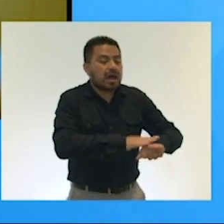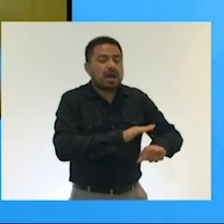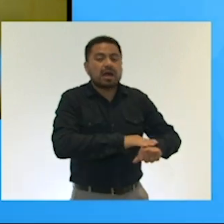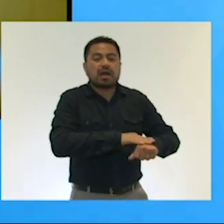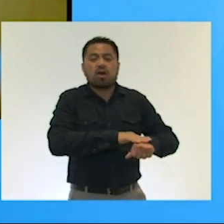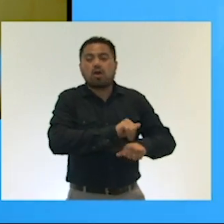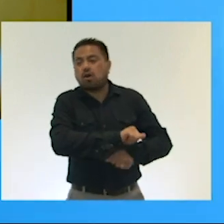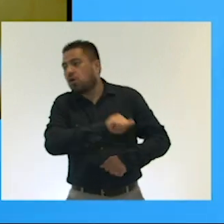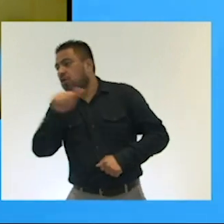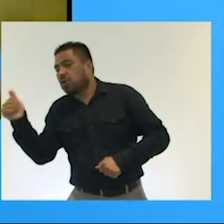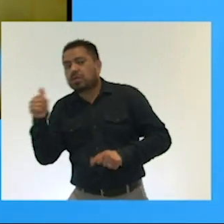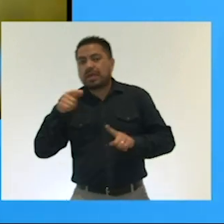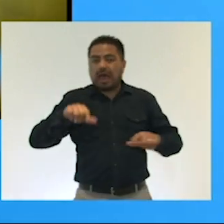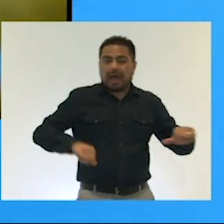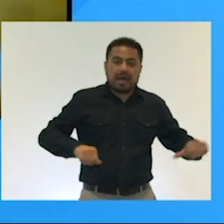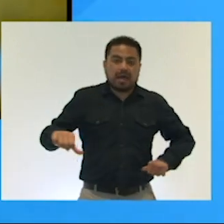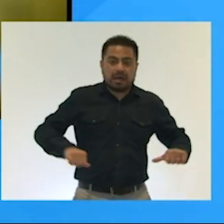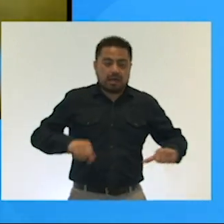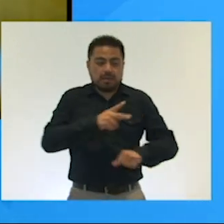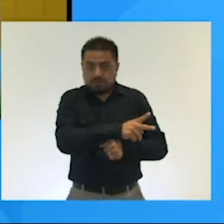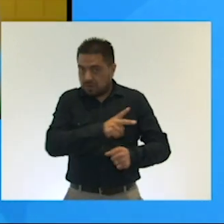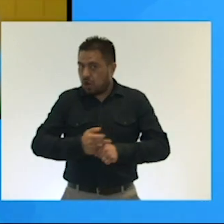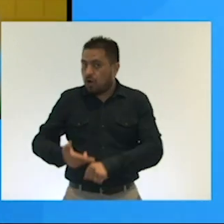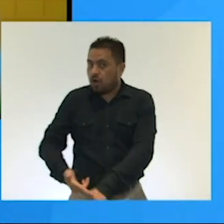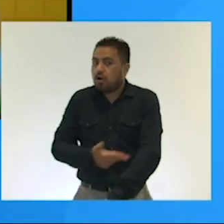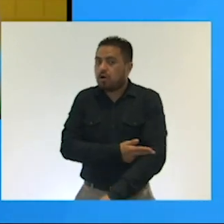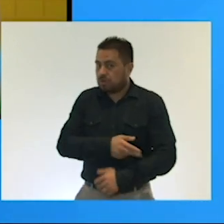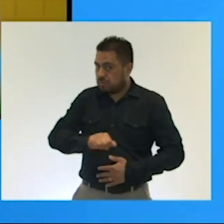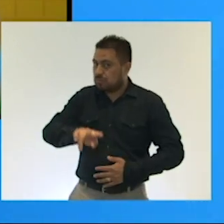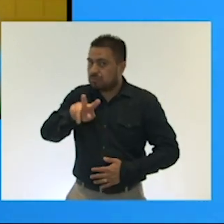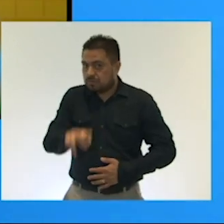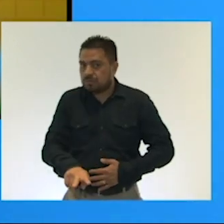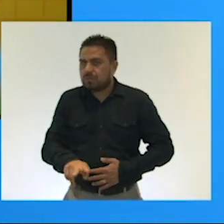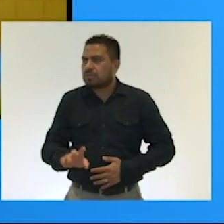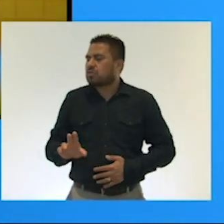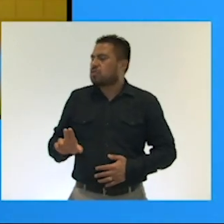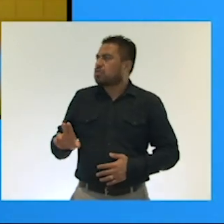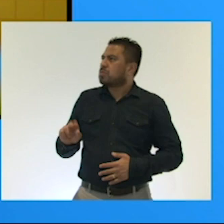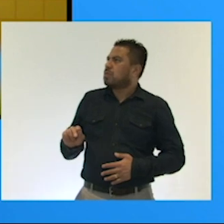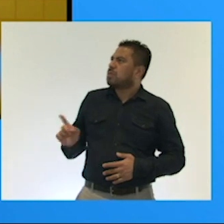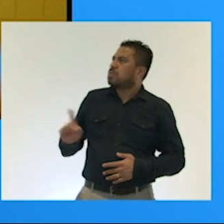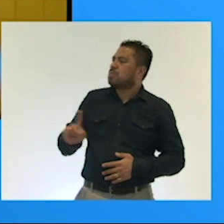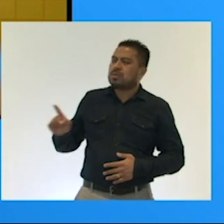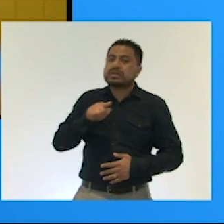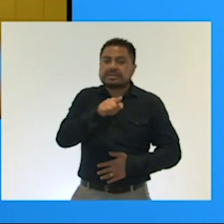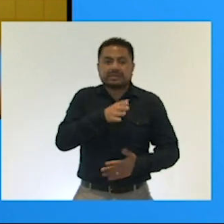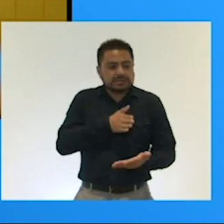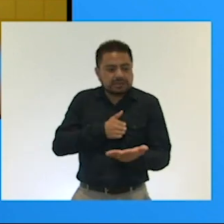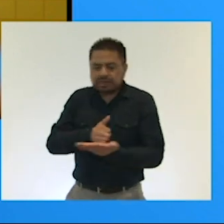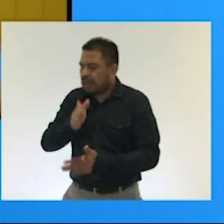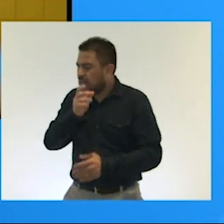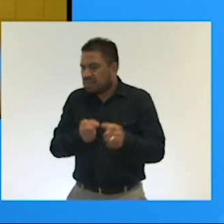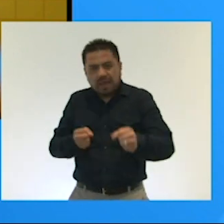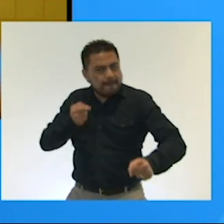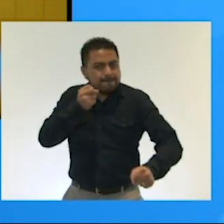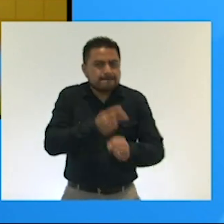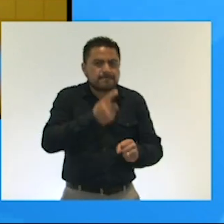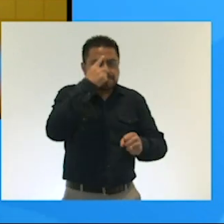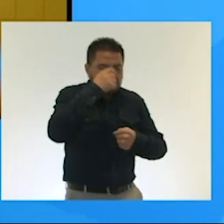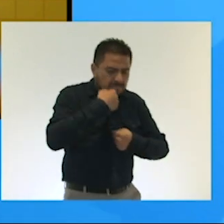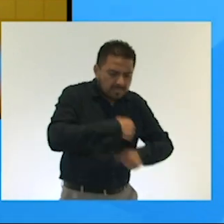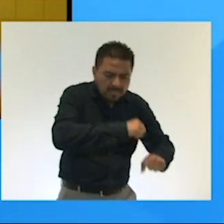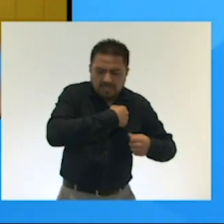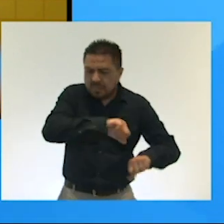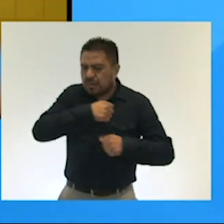de las otras tareas del invitado de honor, ¿verdad? No. Tienes que llegar muy temprano para barrer y